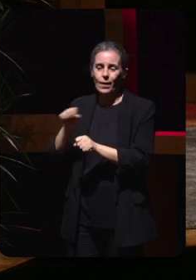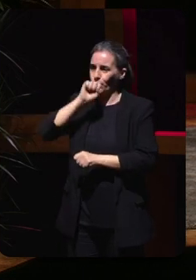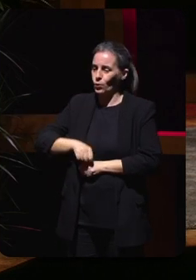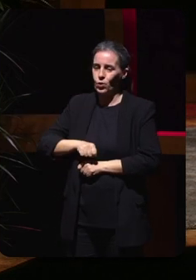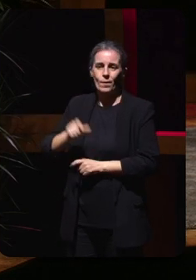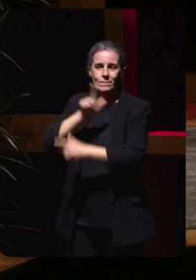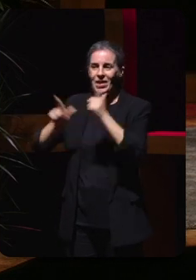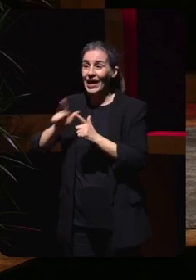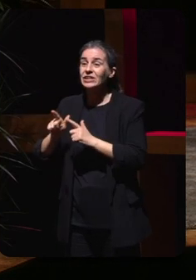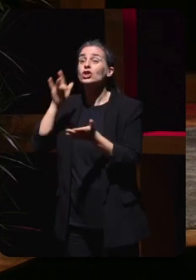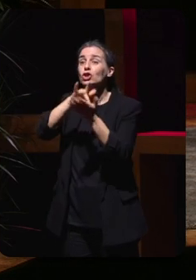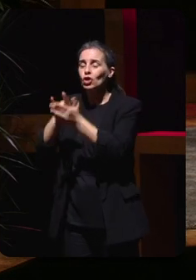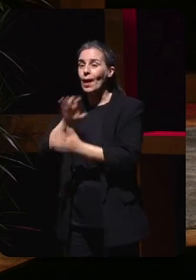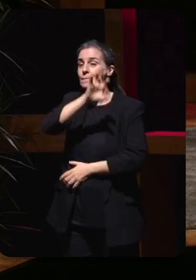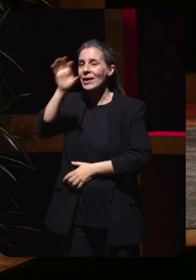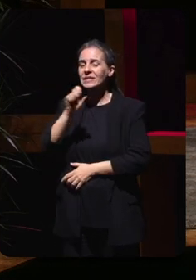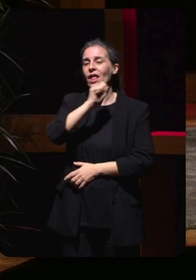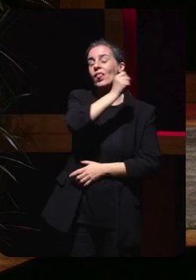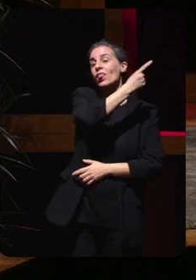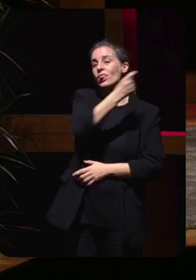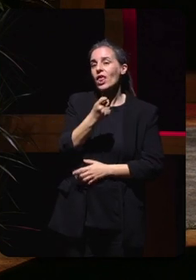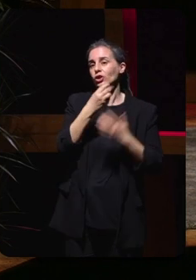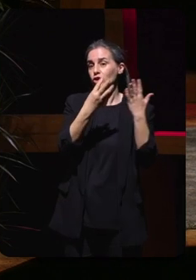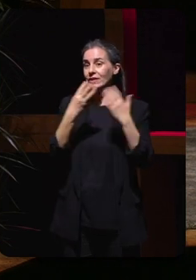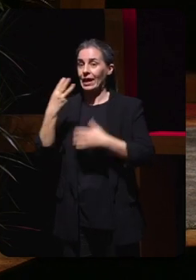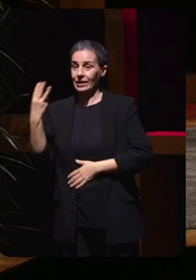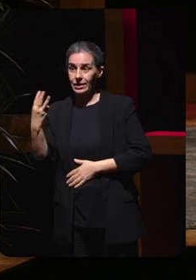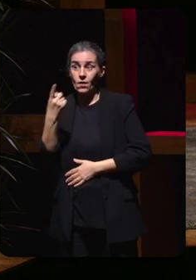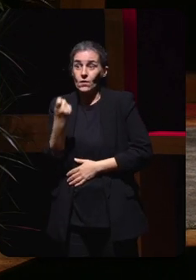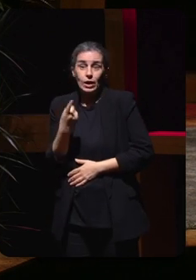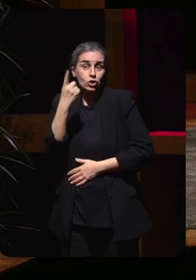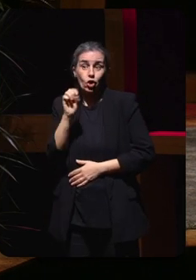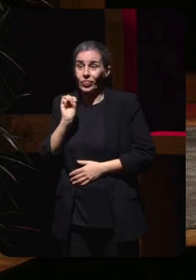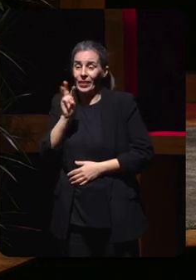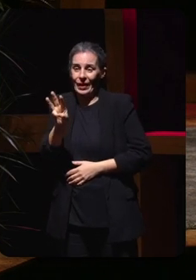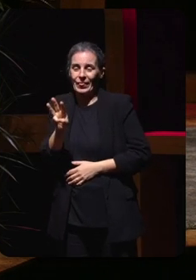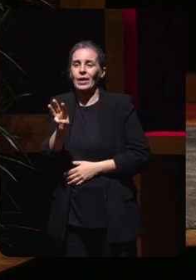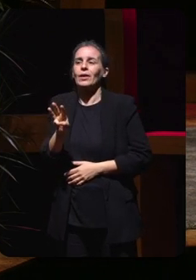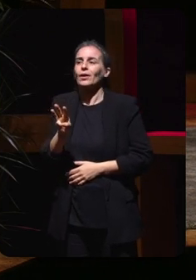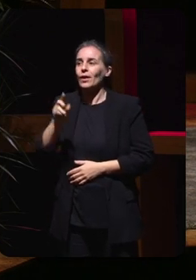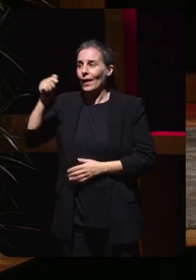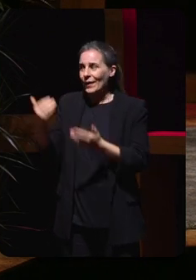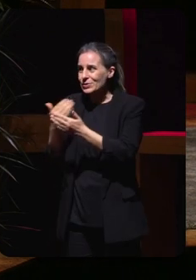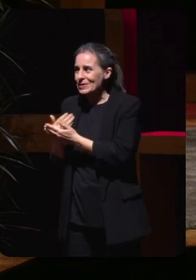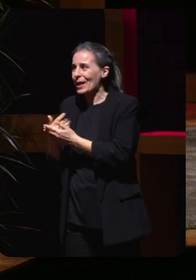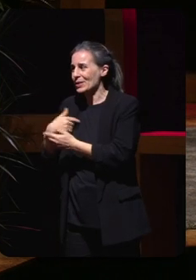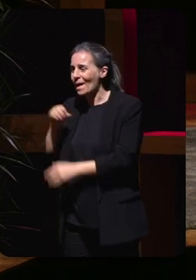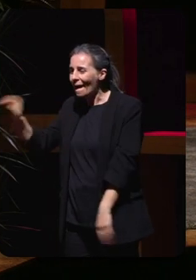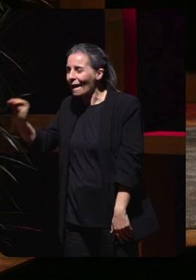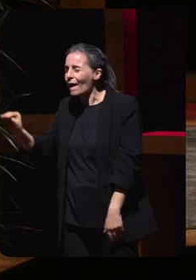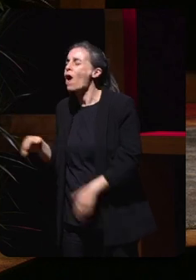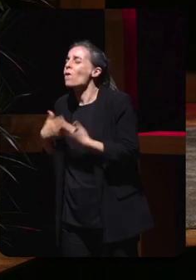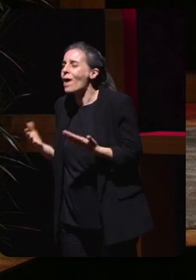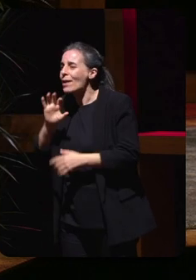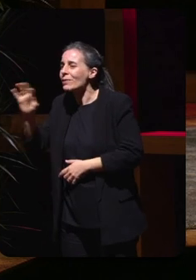en 183 países de 196, solo le quedan 13. Estos días compartiendo tiempo con ella le pedíamos, Rosa, ¿cuáles son? Especialmente Laura Ferrero,